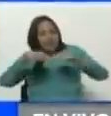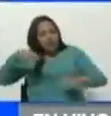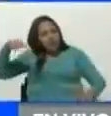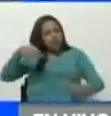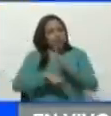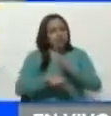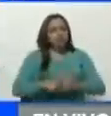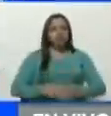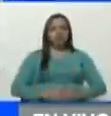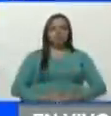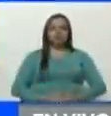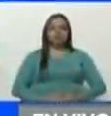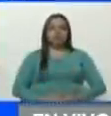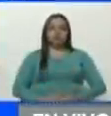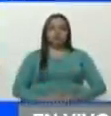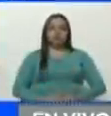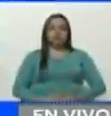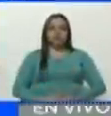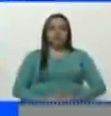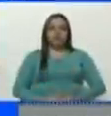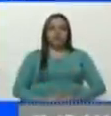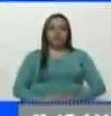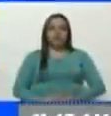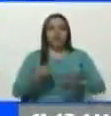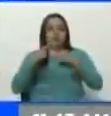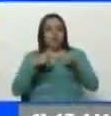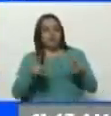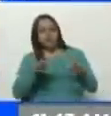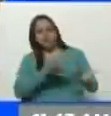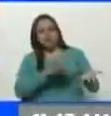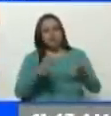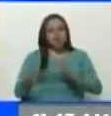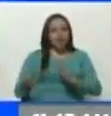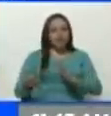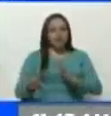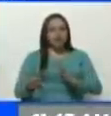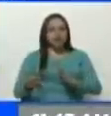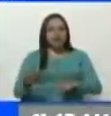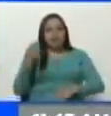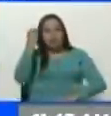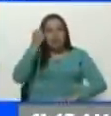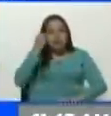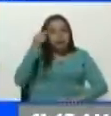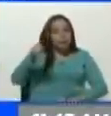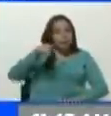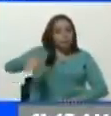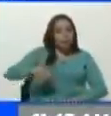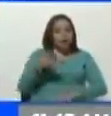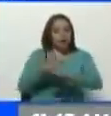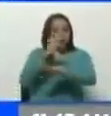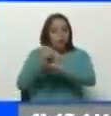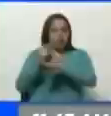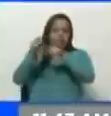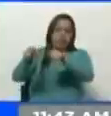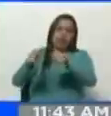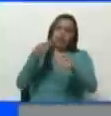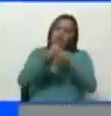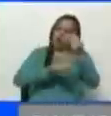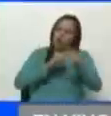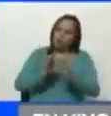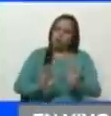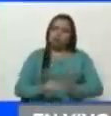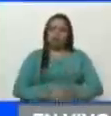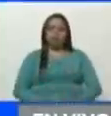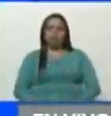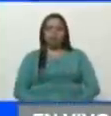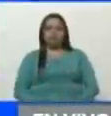inapelable ya, en la más alta. Pero hay por lo menos una presunción. ¿Cómo puede ser eso? Es